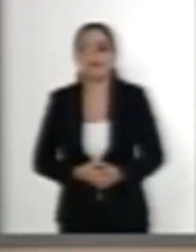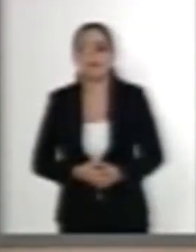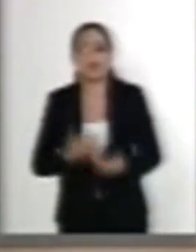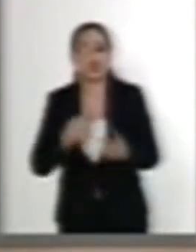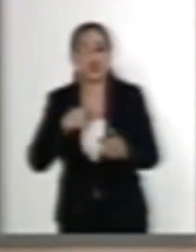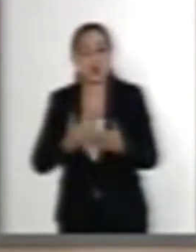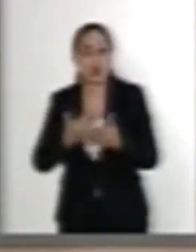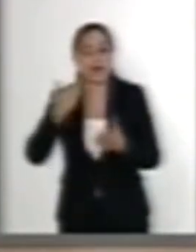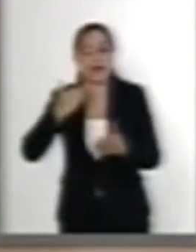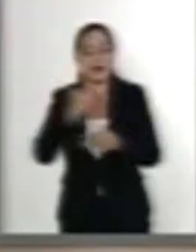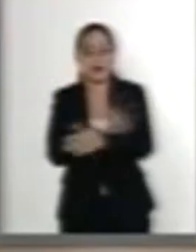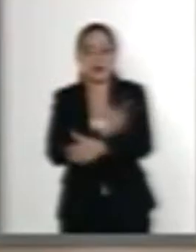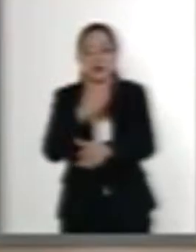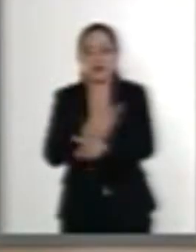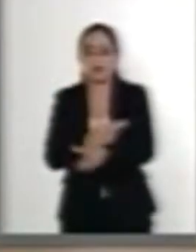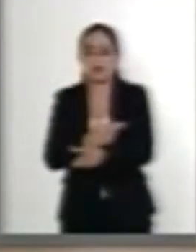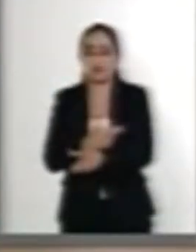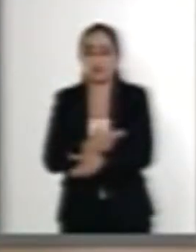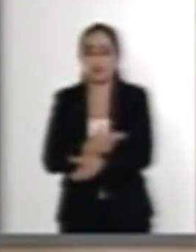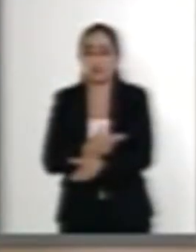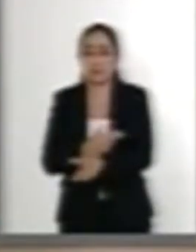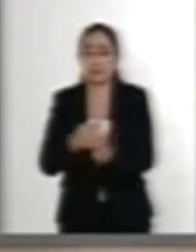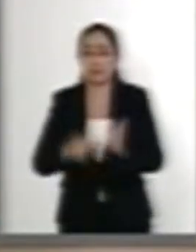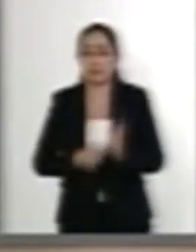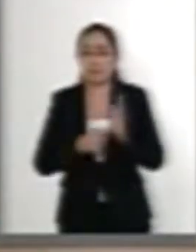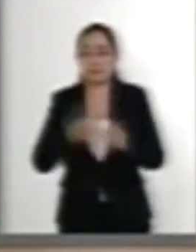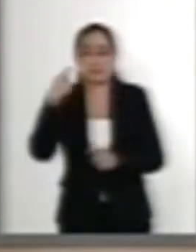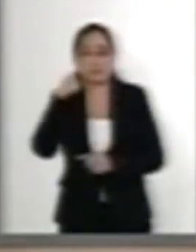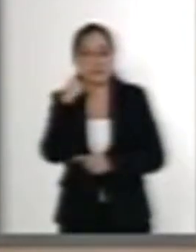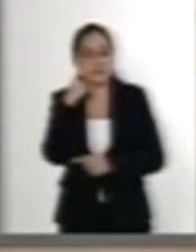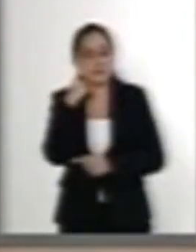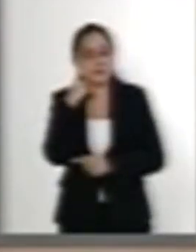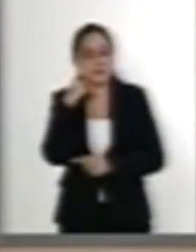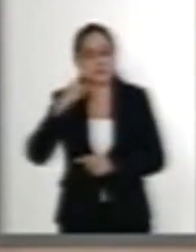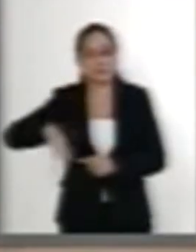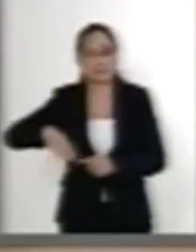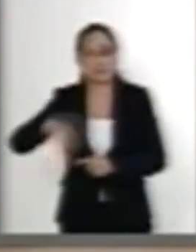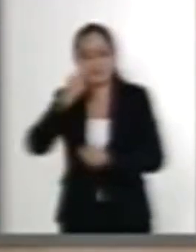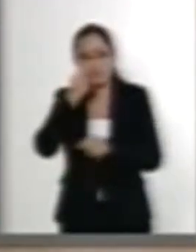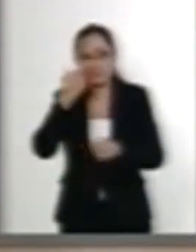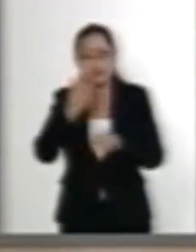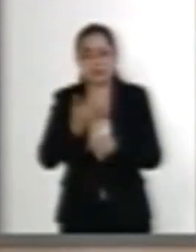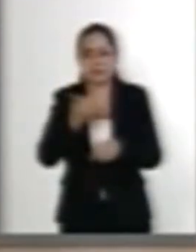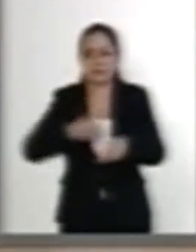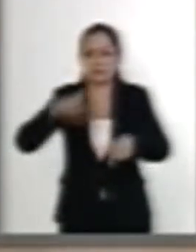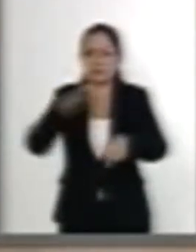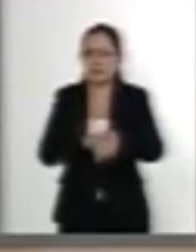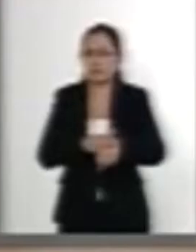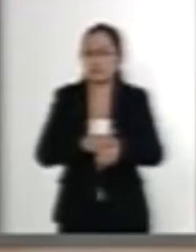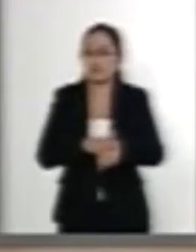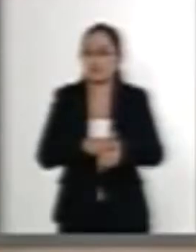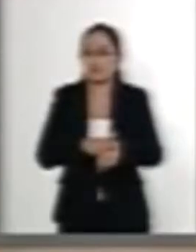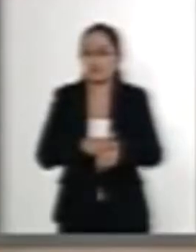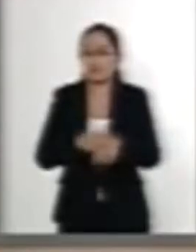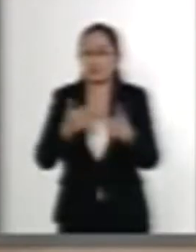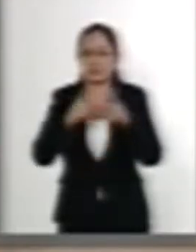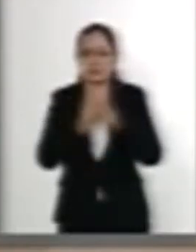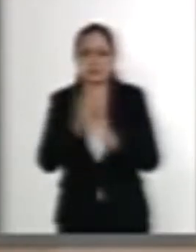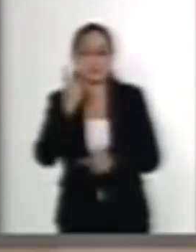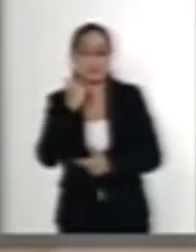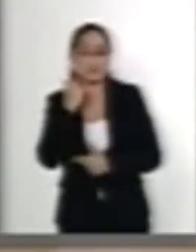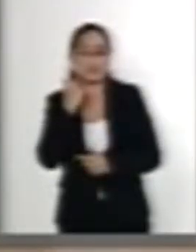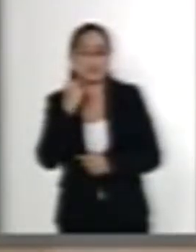coordinador y aquí tengo el mensaje que me acaba de enviar la secretaria de Administración del grupo